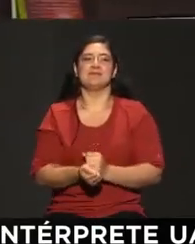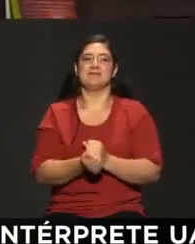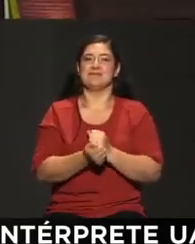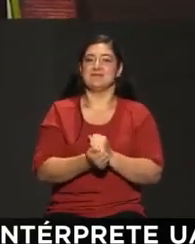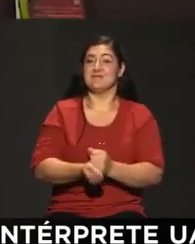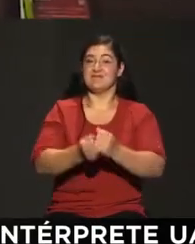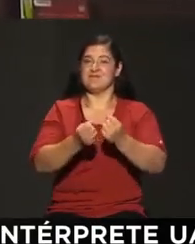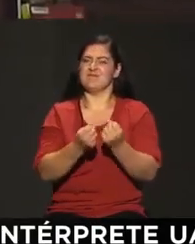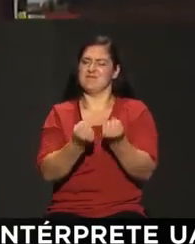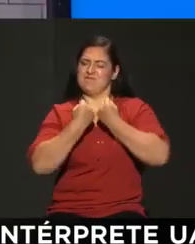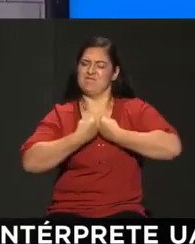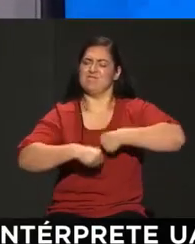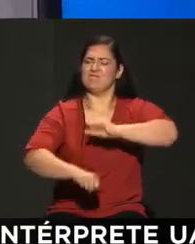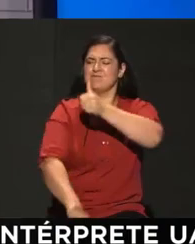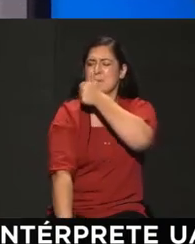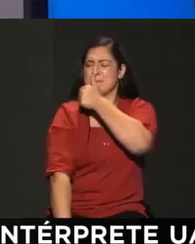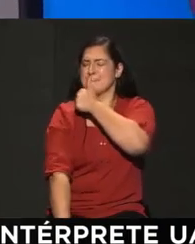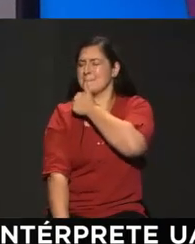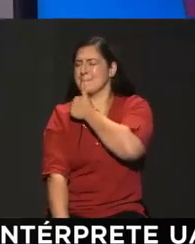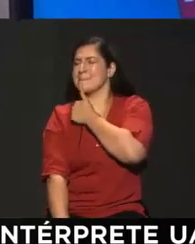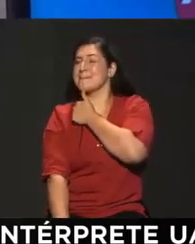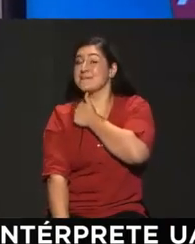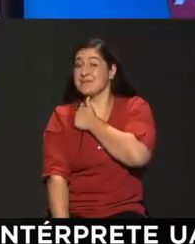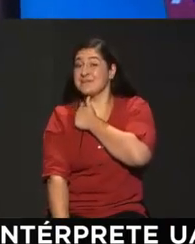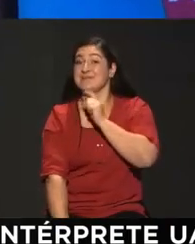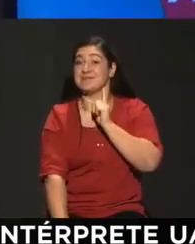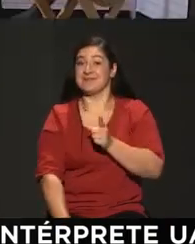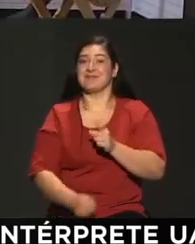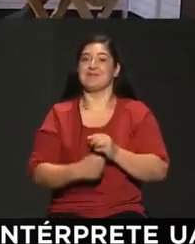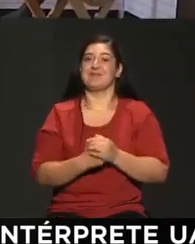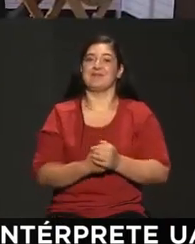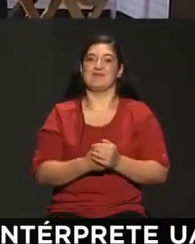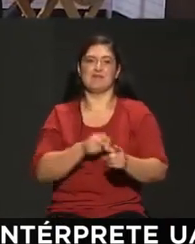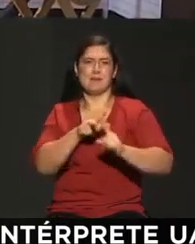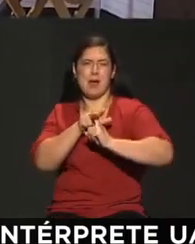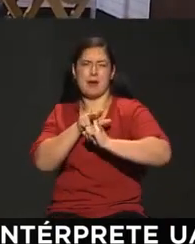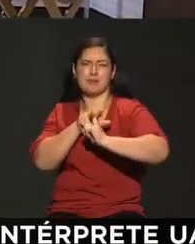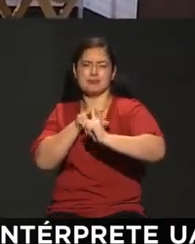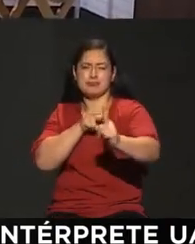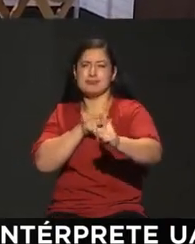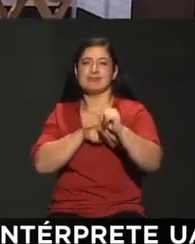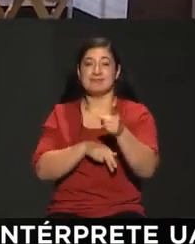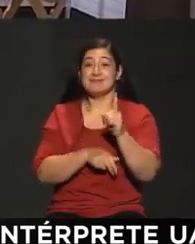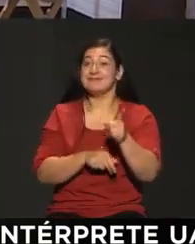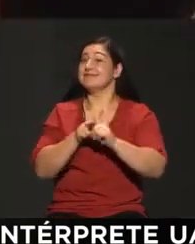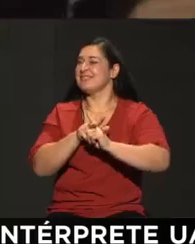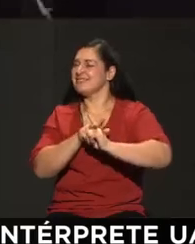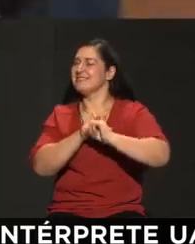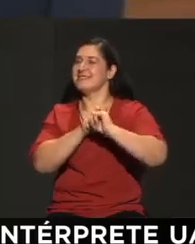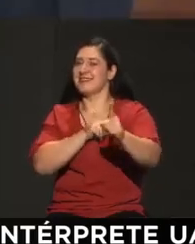La resistencia. La resistencia. La velocidad.